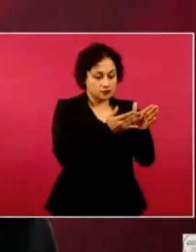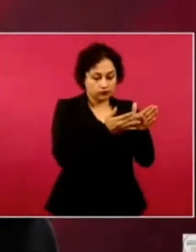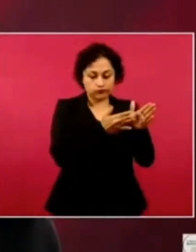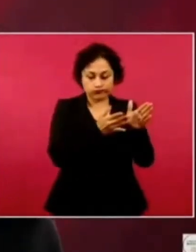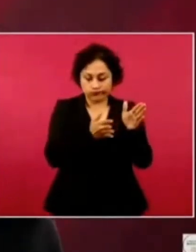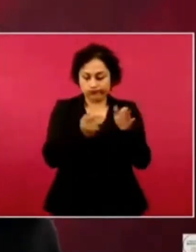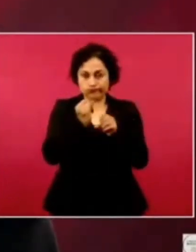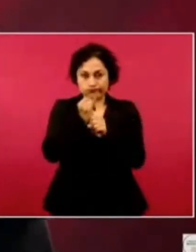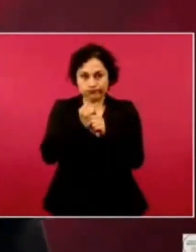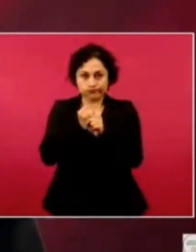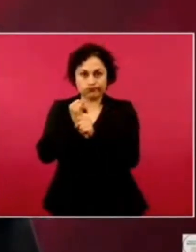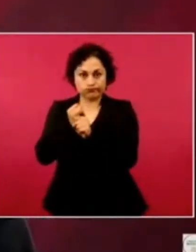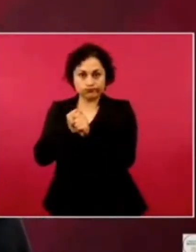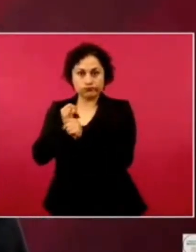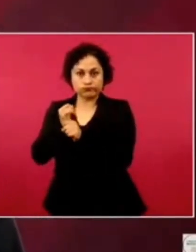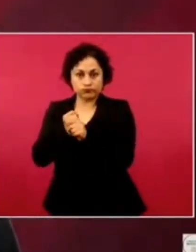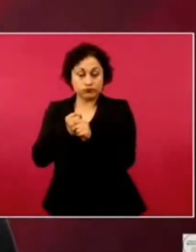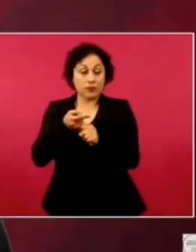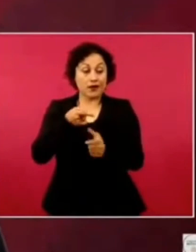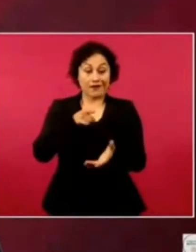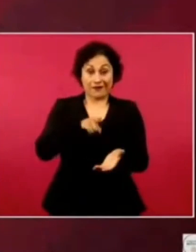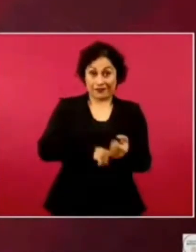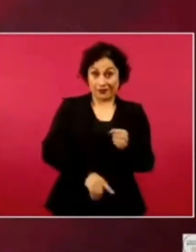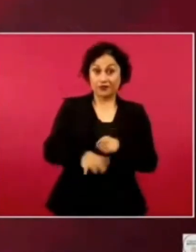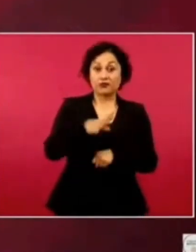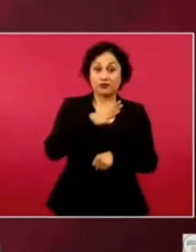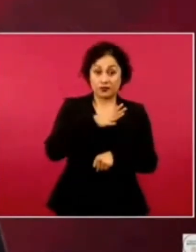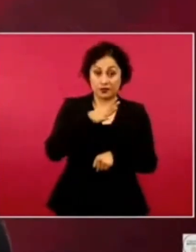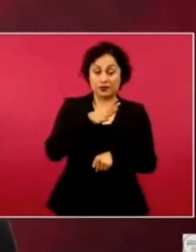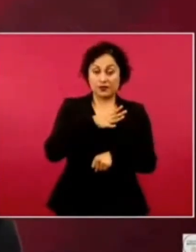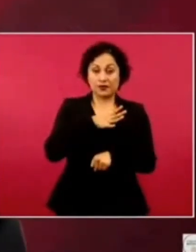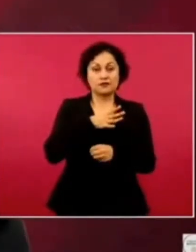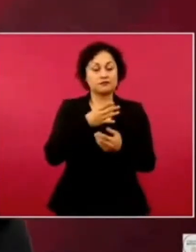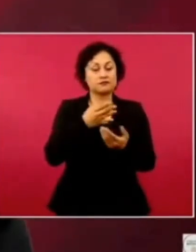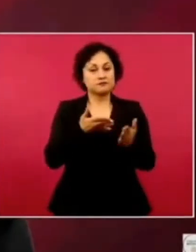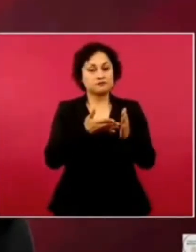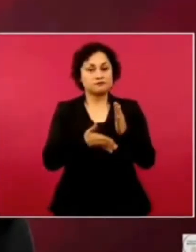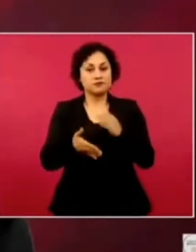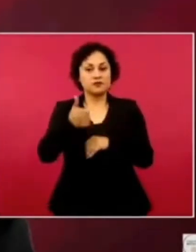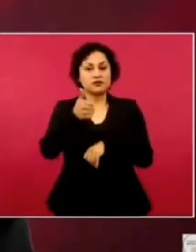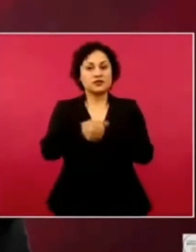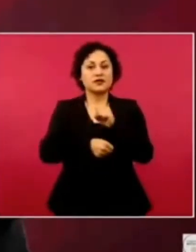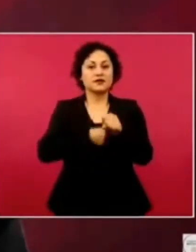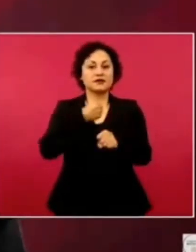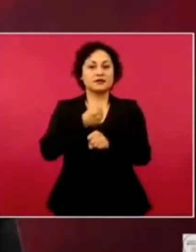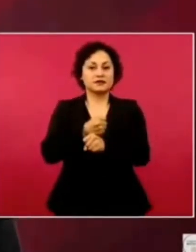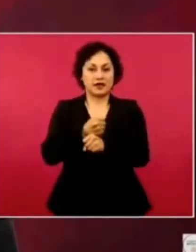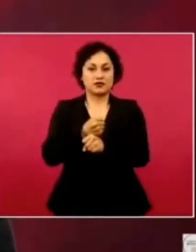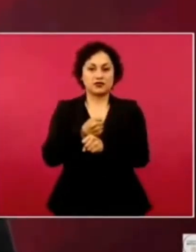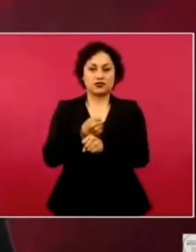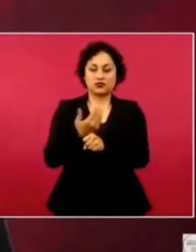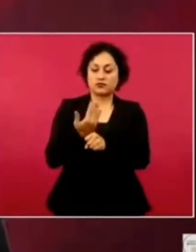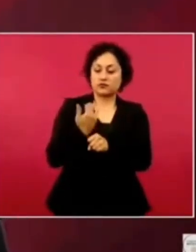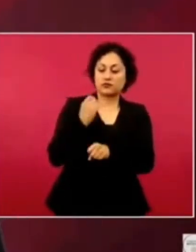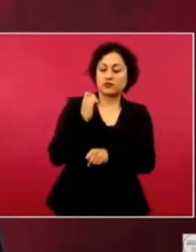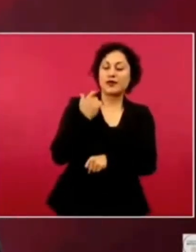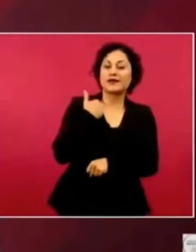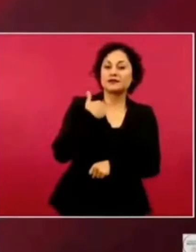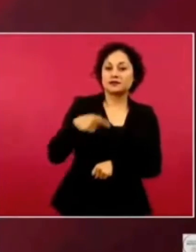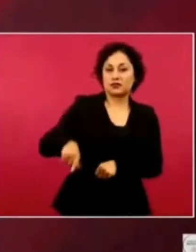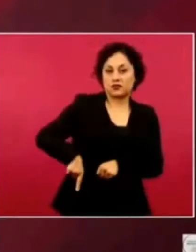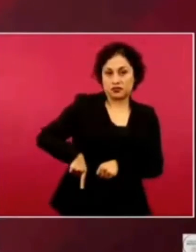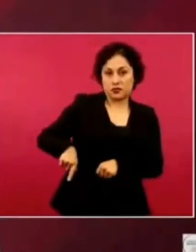incluyendo dentro de estos los 6 años del gobierno anterior, en que